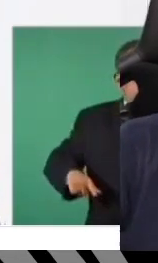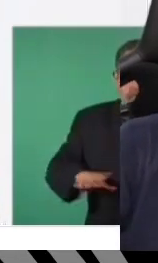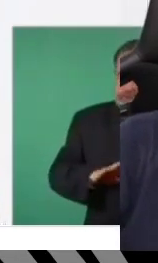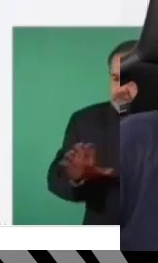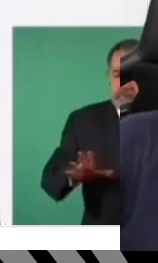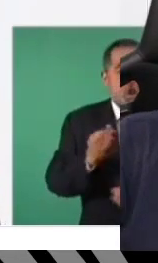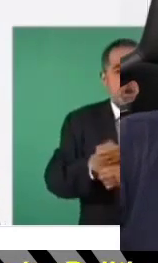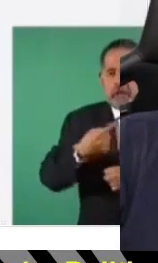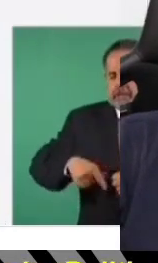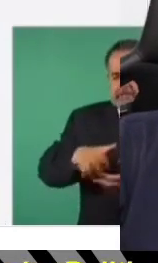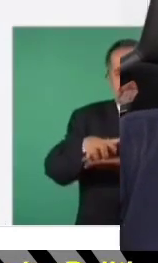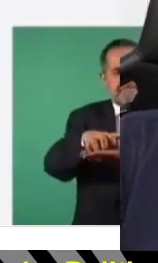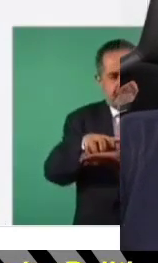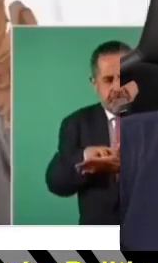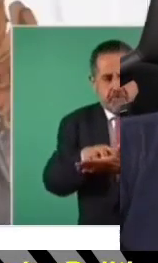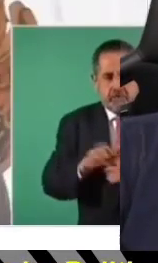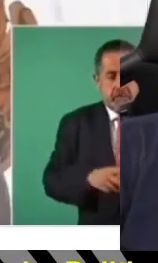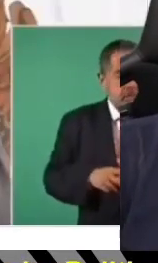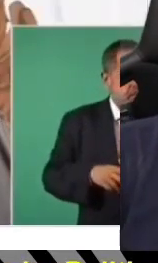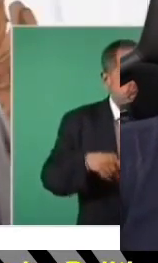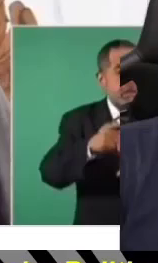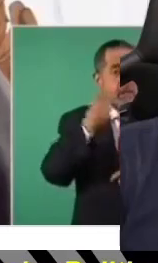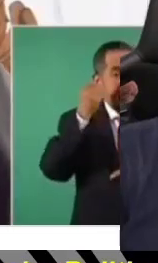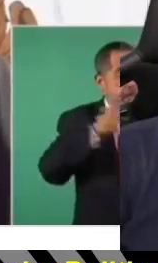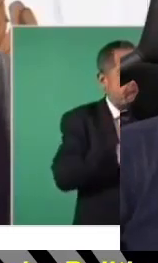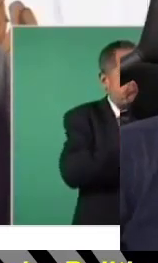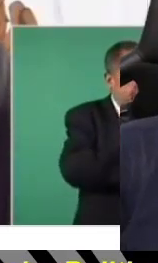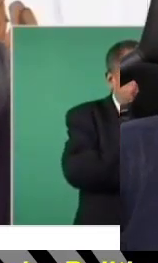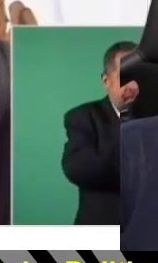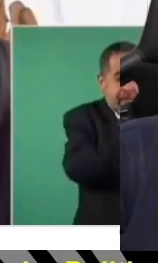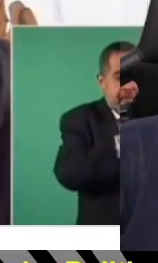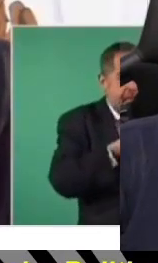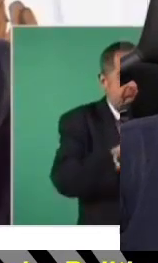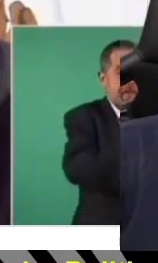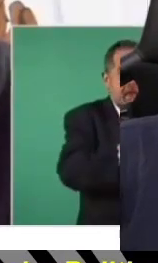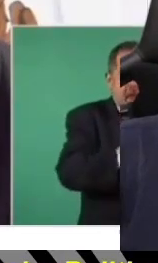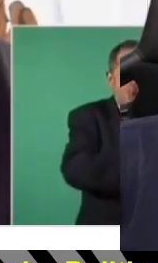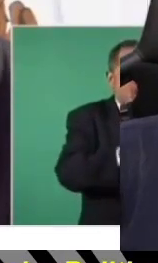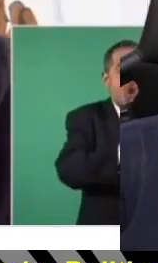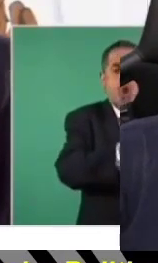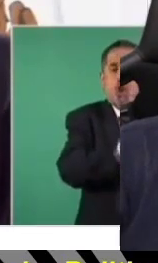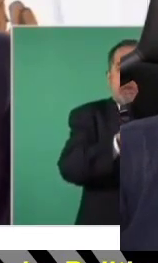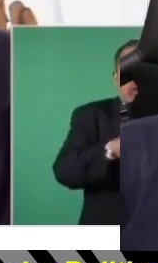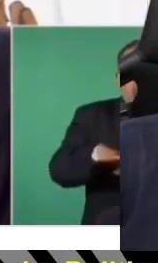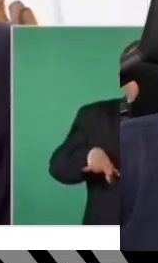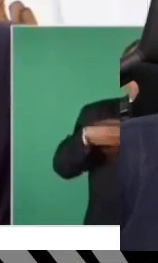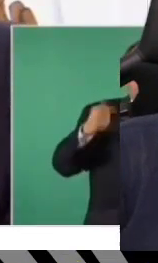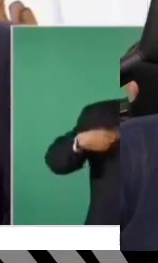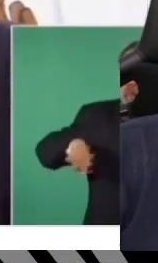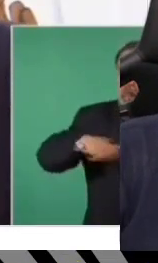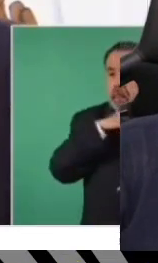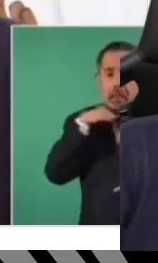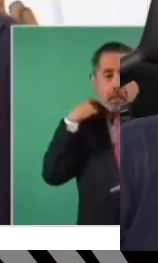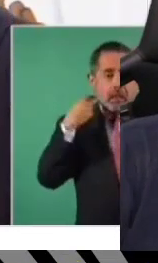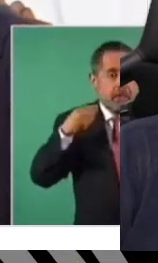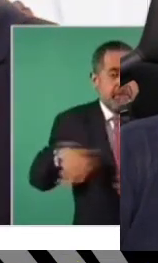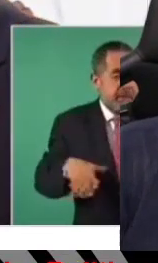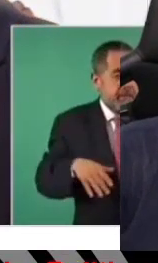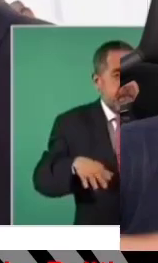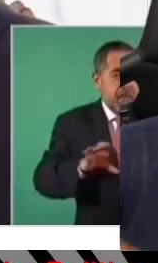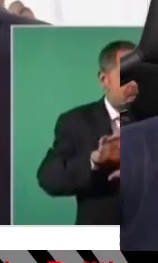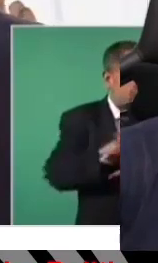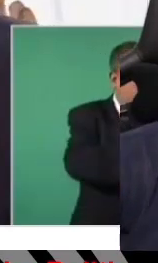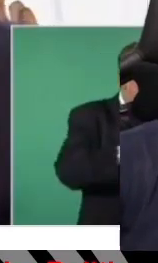austeridad, la cancelación de fideicomisos, de contratos leoninos y fondos que